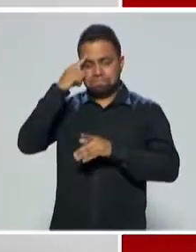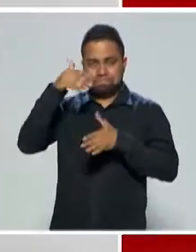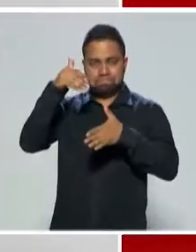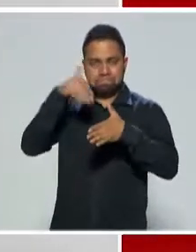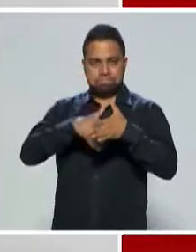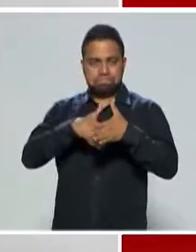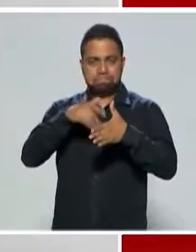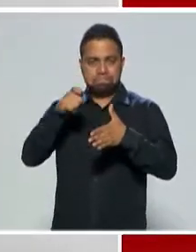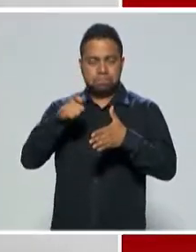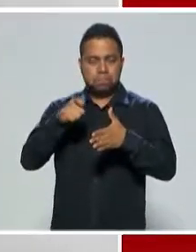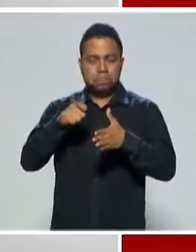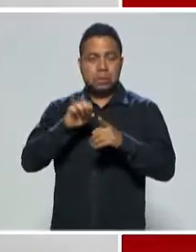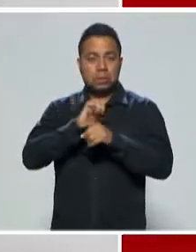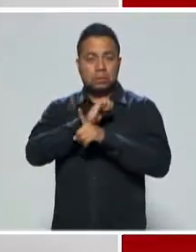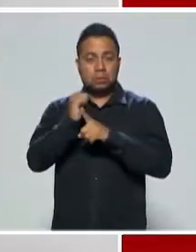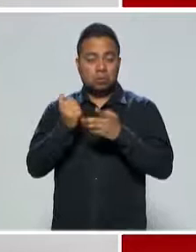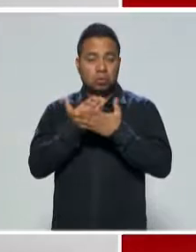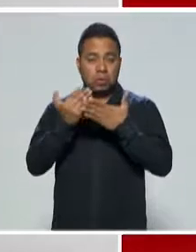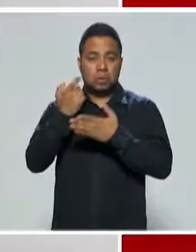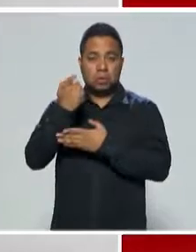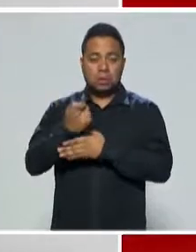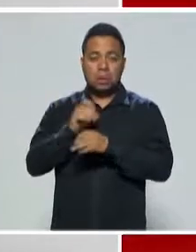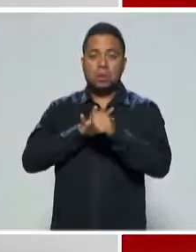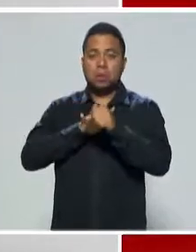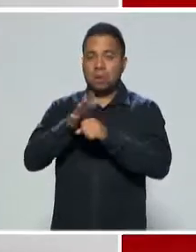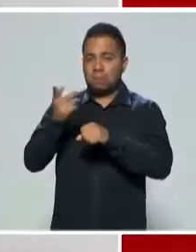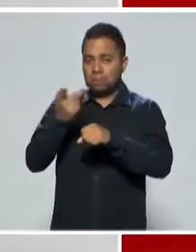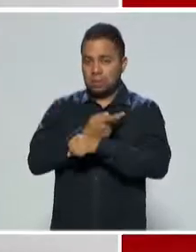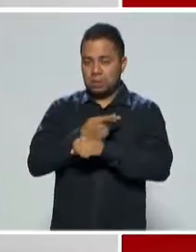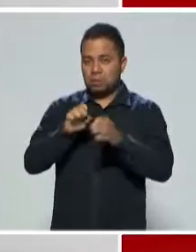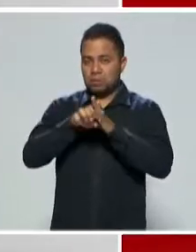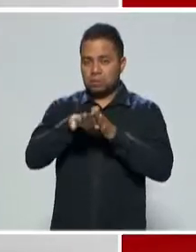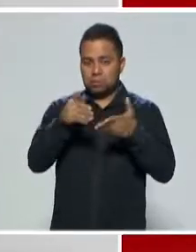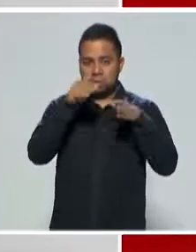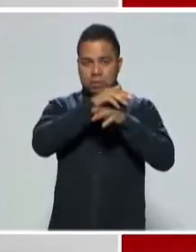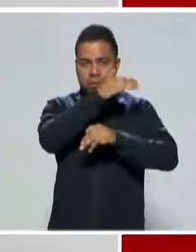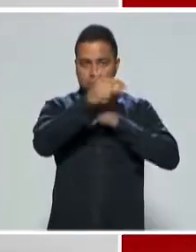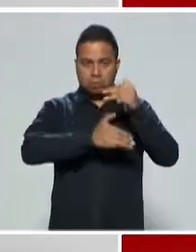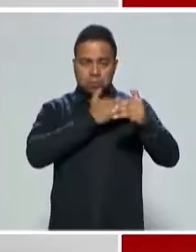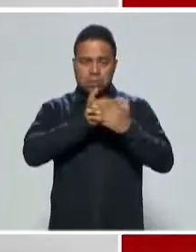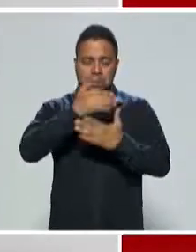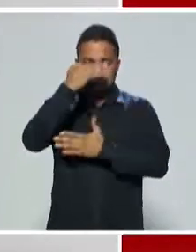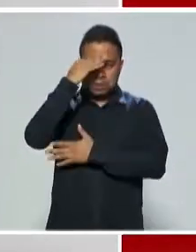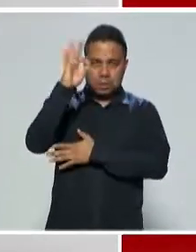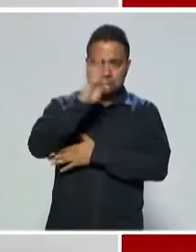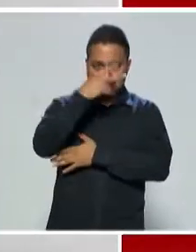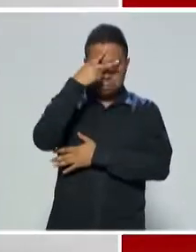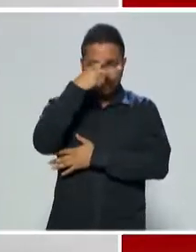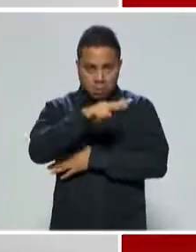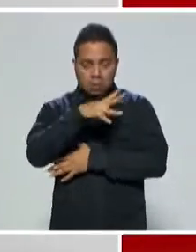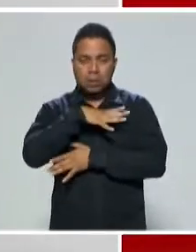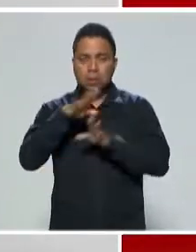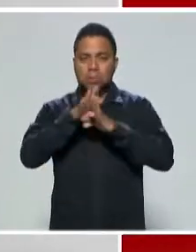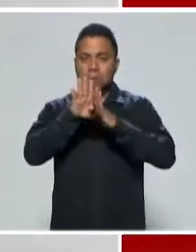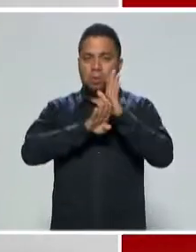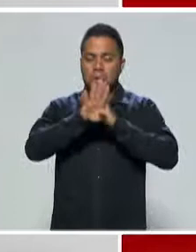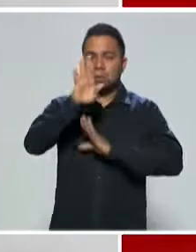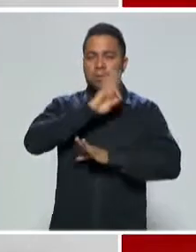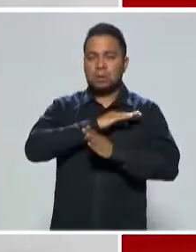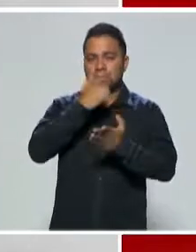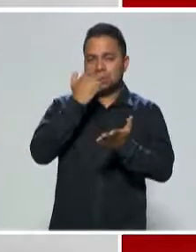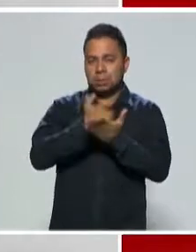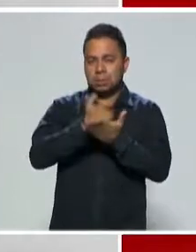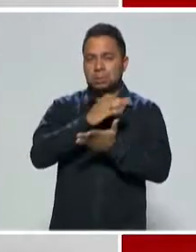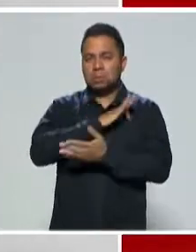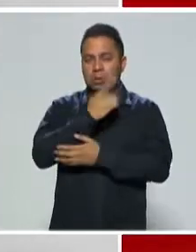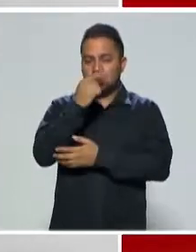la situación actual es la siguiente el banco mundial prevé que méxico tendrá un crecimiento económico